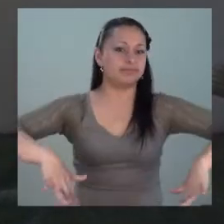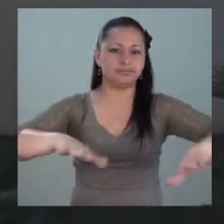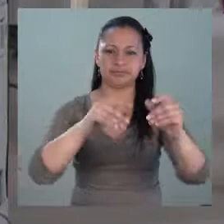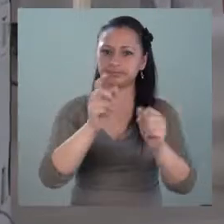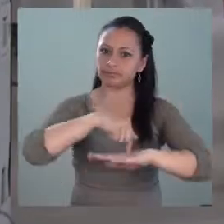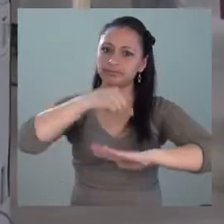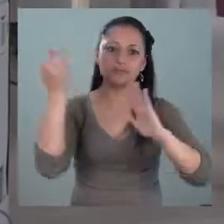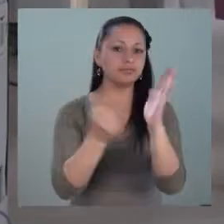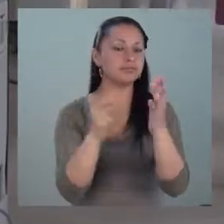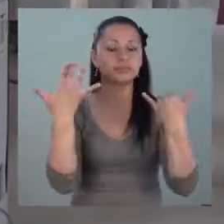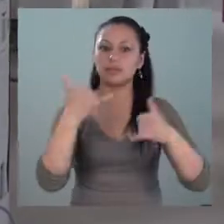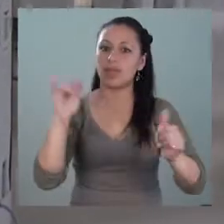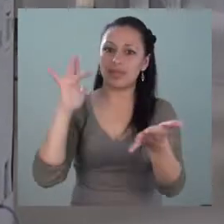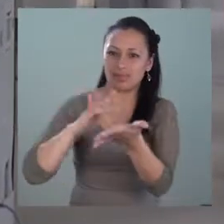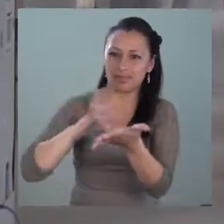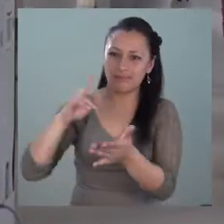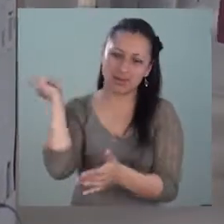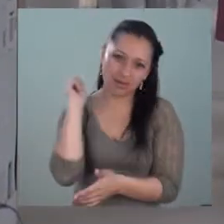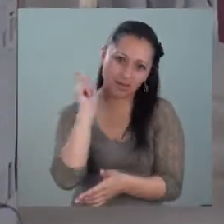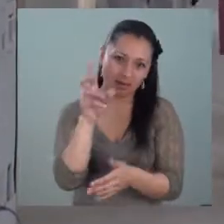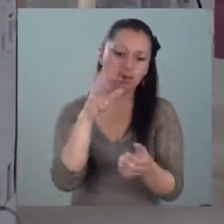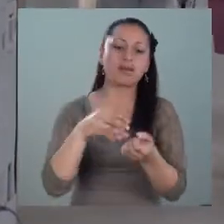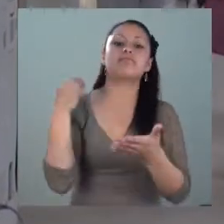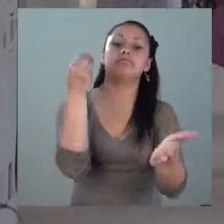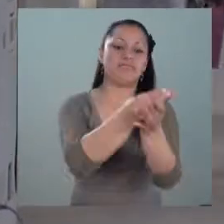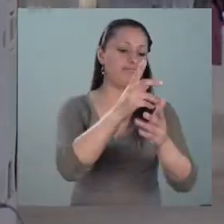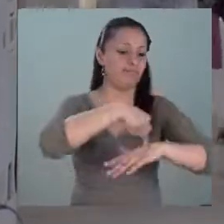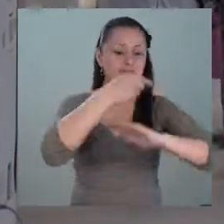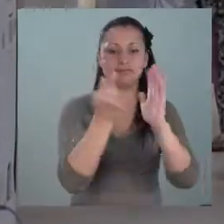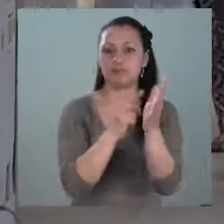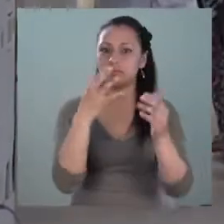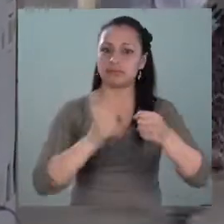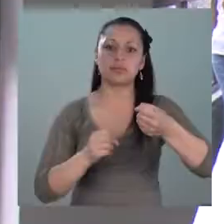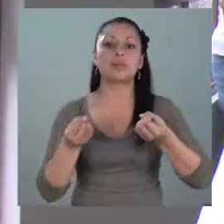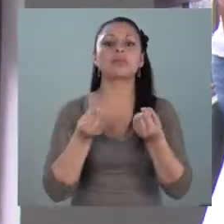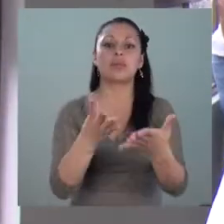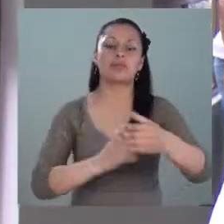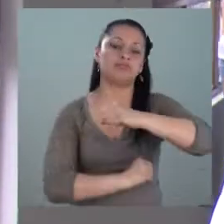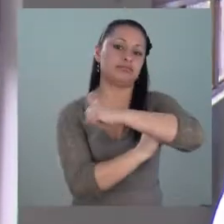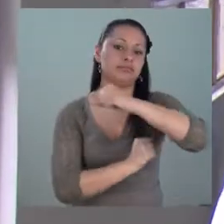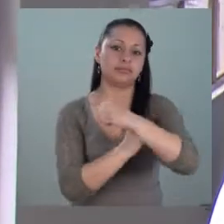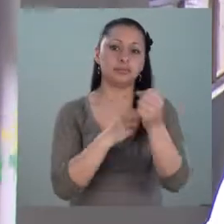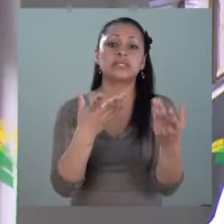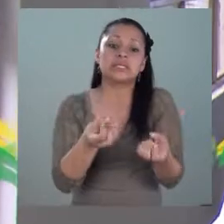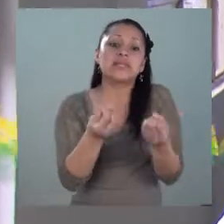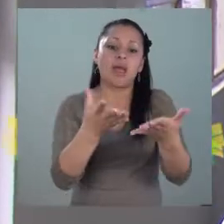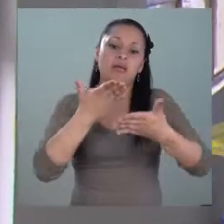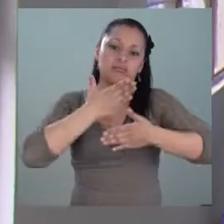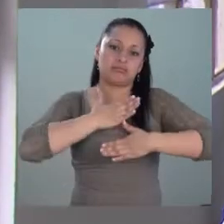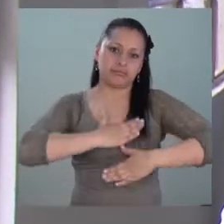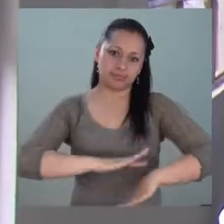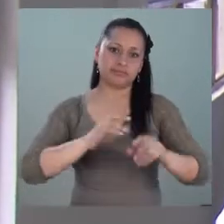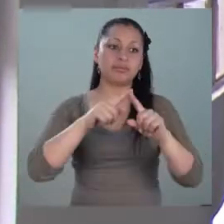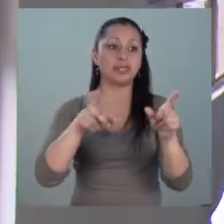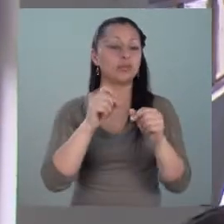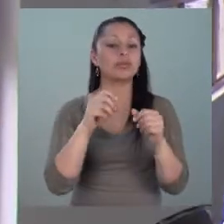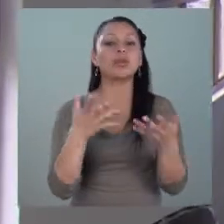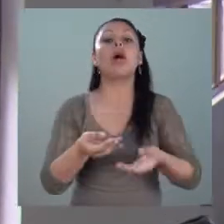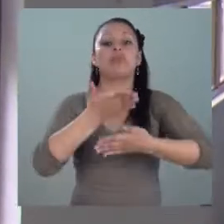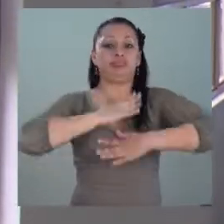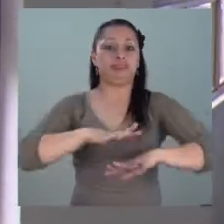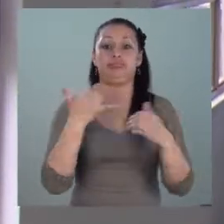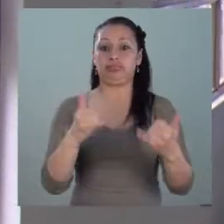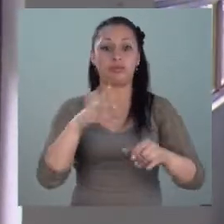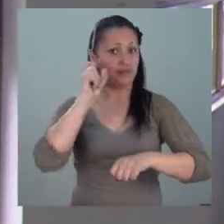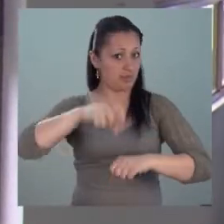lograr cubrir los pasivos laborales y las deudas con proveedores. Va a ser un alivio, pero que no debemos quedarnos